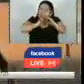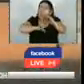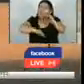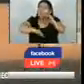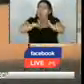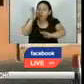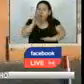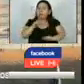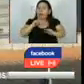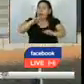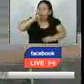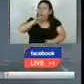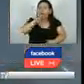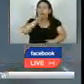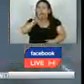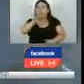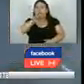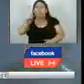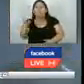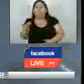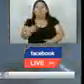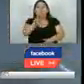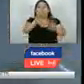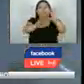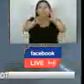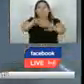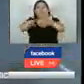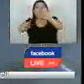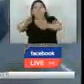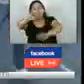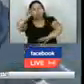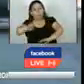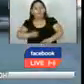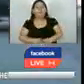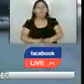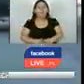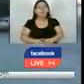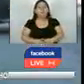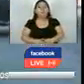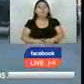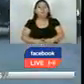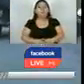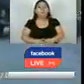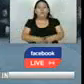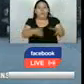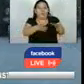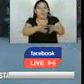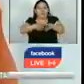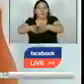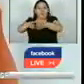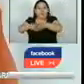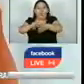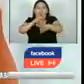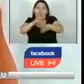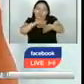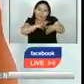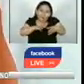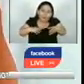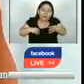aumentaron en 2022, llegando a 8.6%. El número de hogares en esta condición